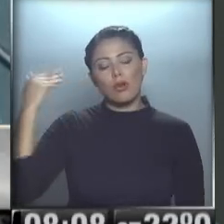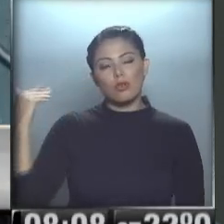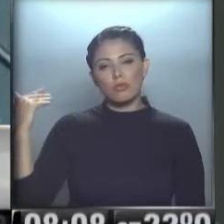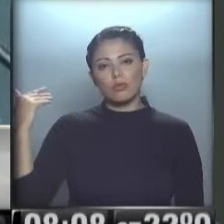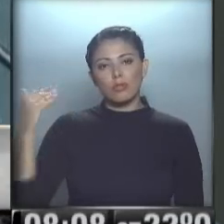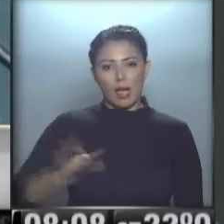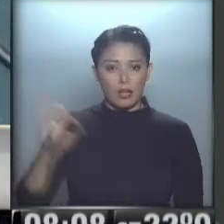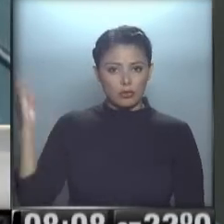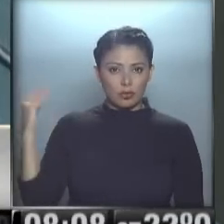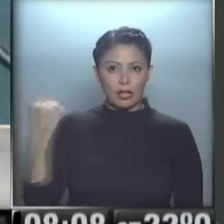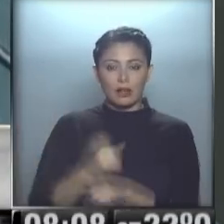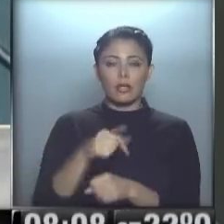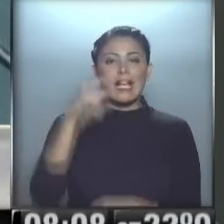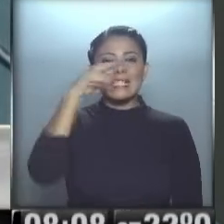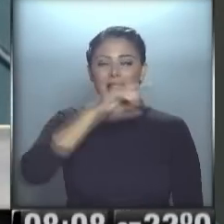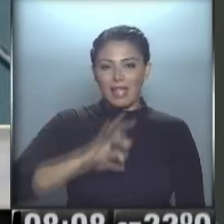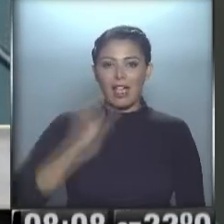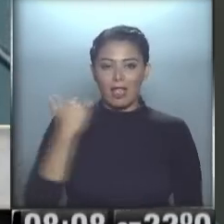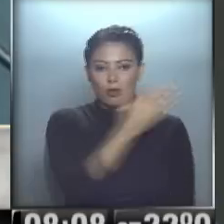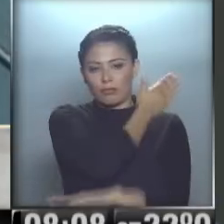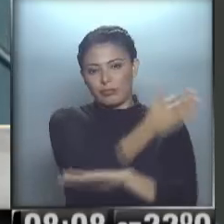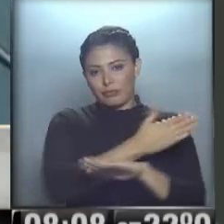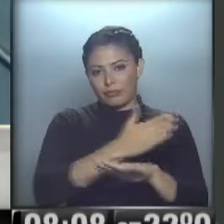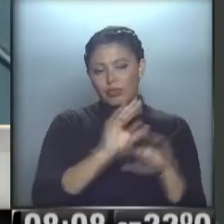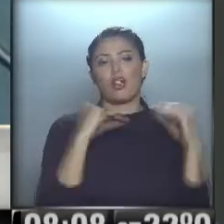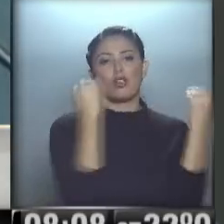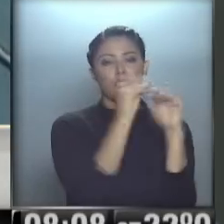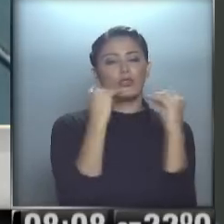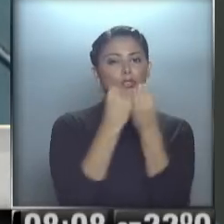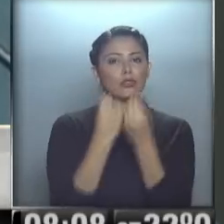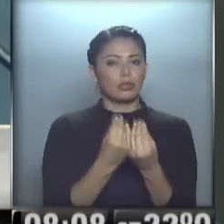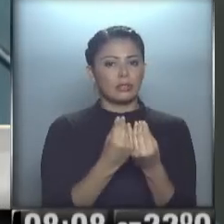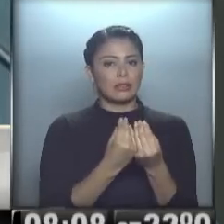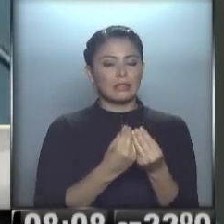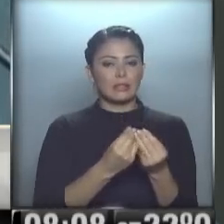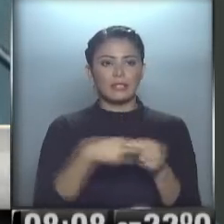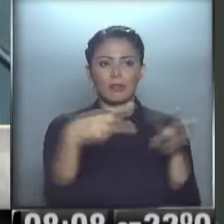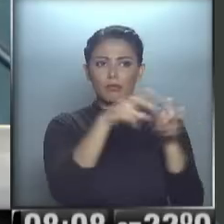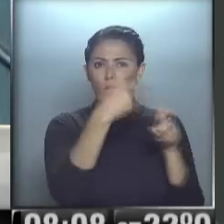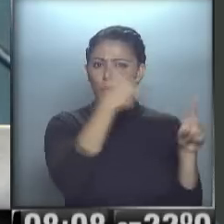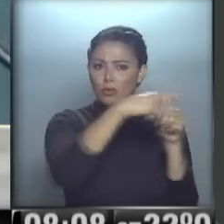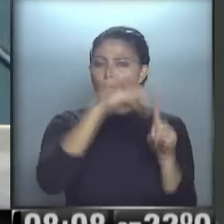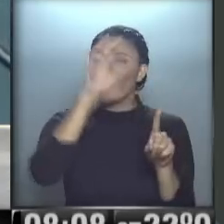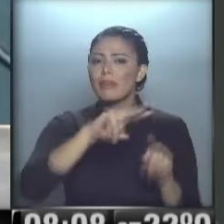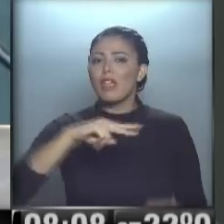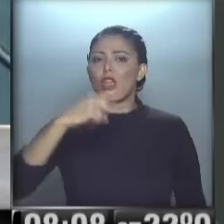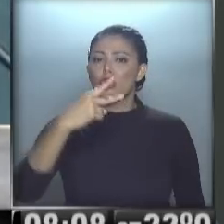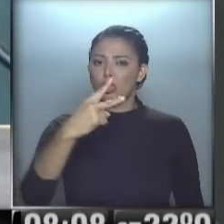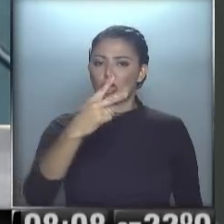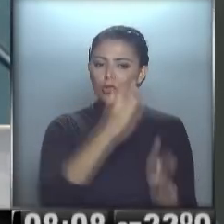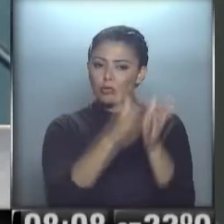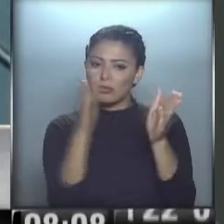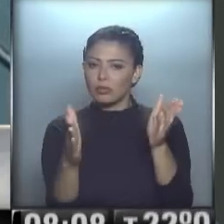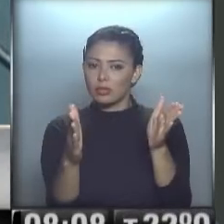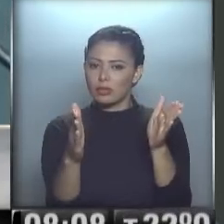Eh Años 7 años en forma consecutiva con resultado fiscal primario positivo tan solos dos eh con